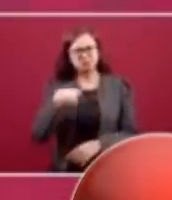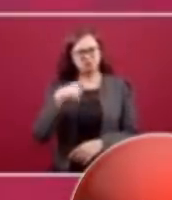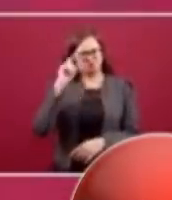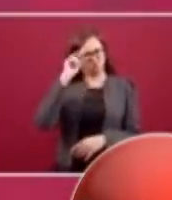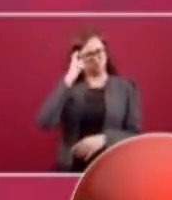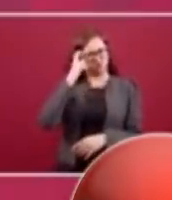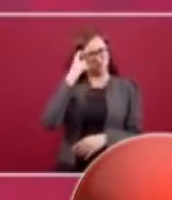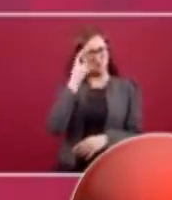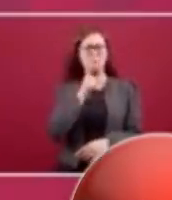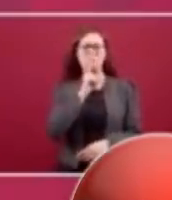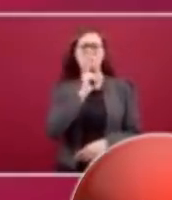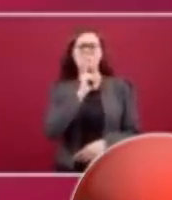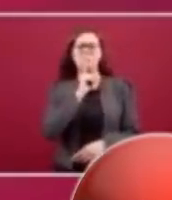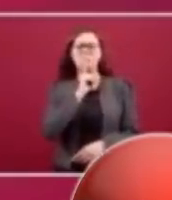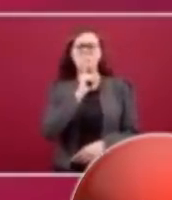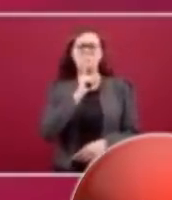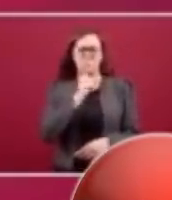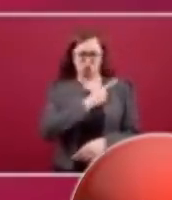la polémica